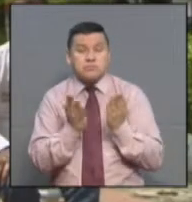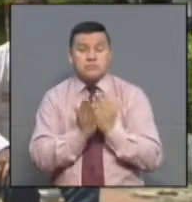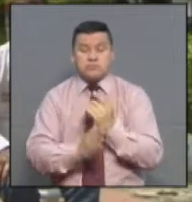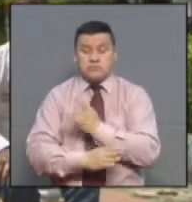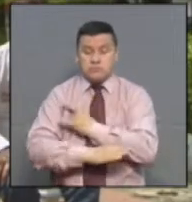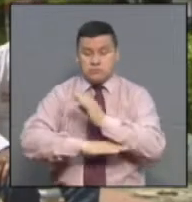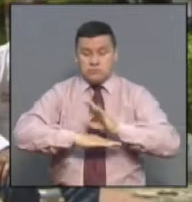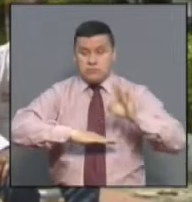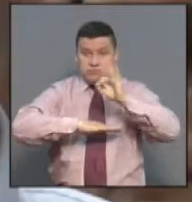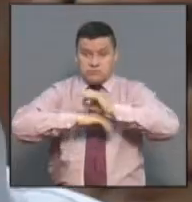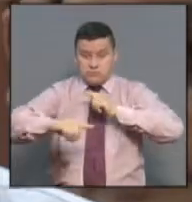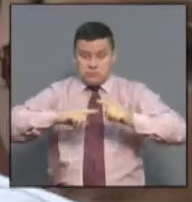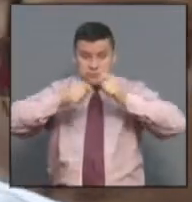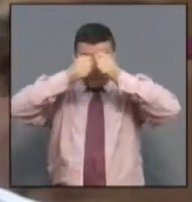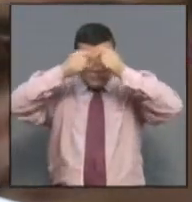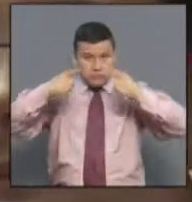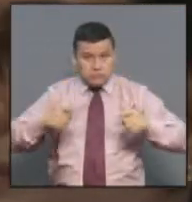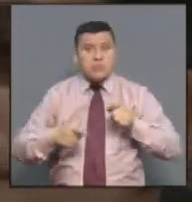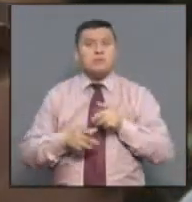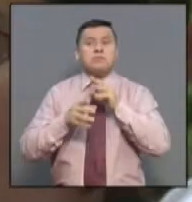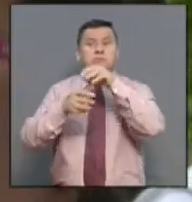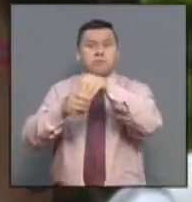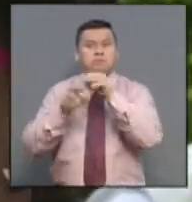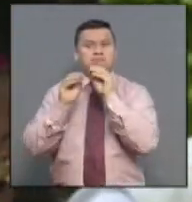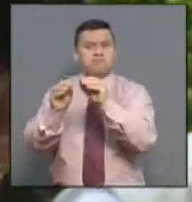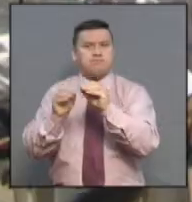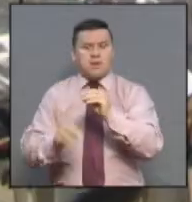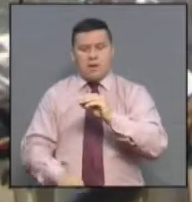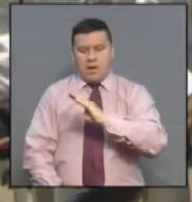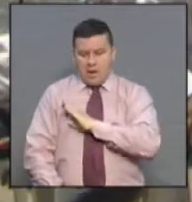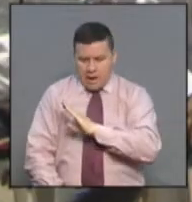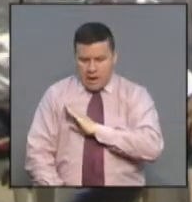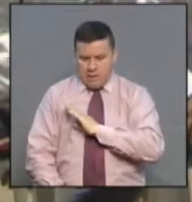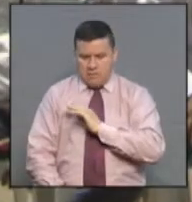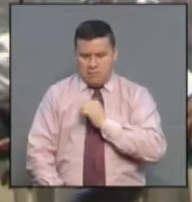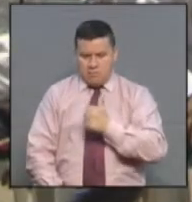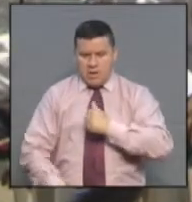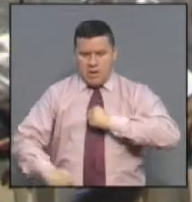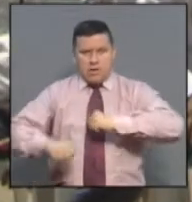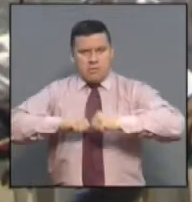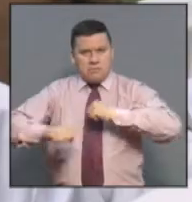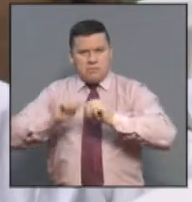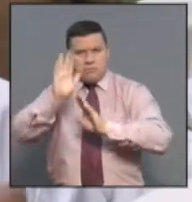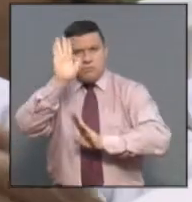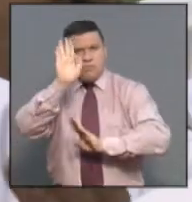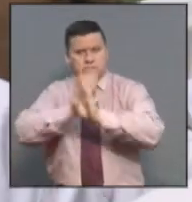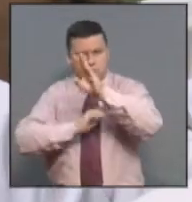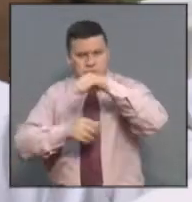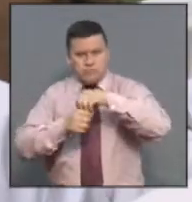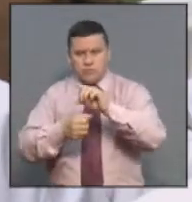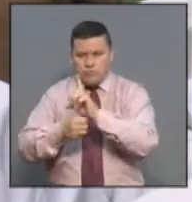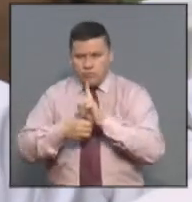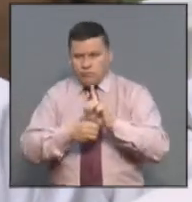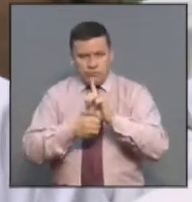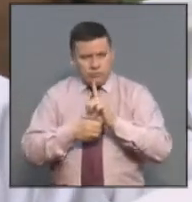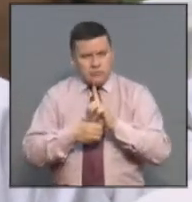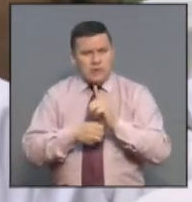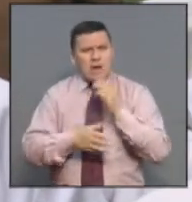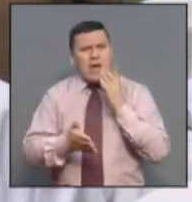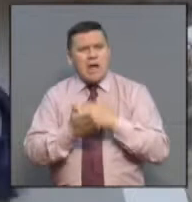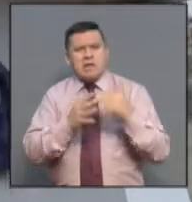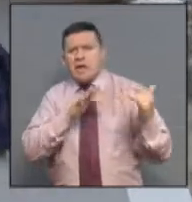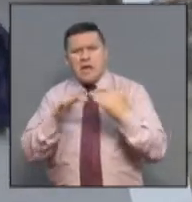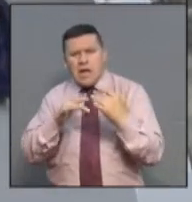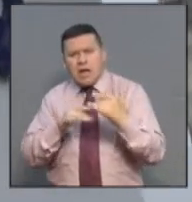de Administración Pública forma alcaldes y funcionarios para la buena gestión y el desarrollo de localidades que golpeó la